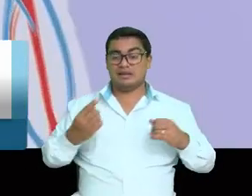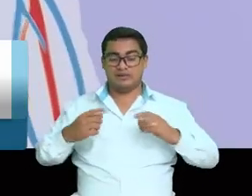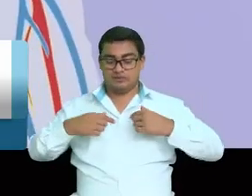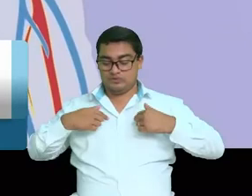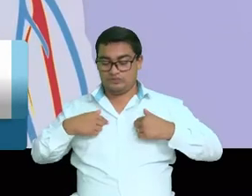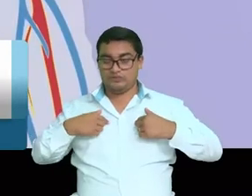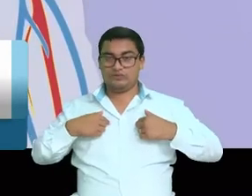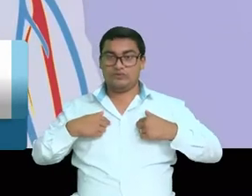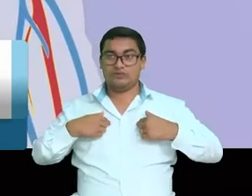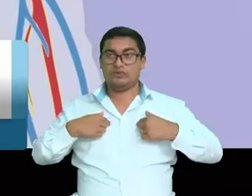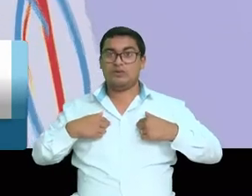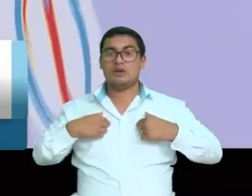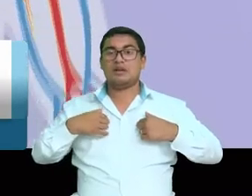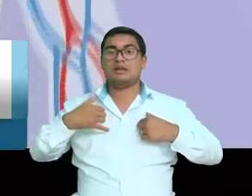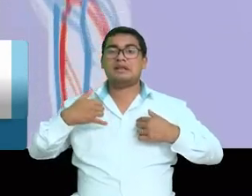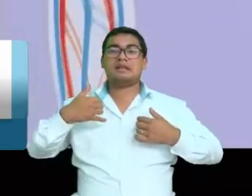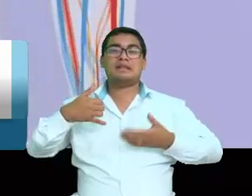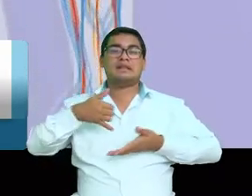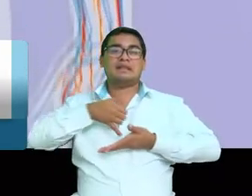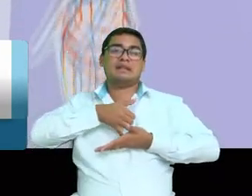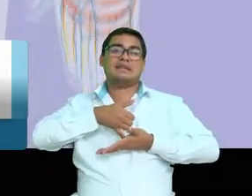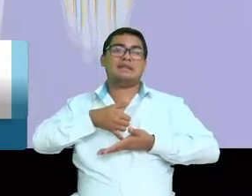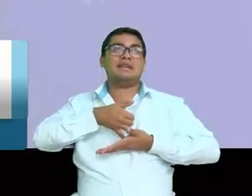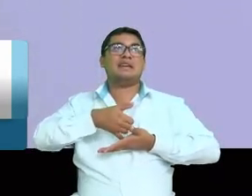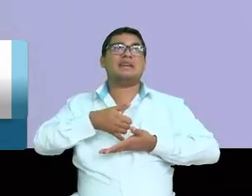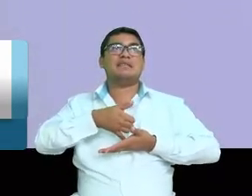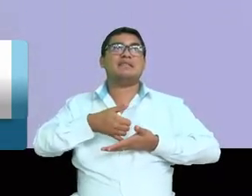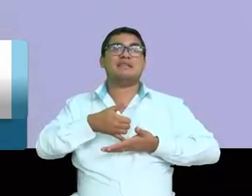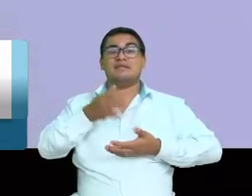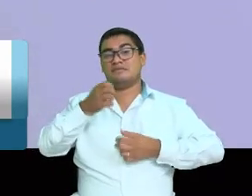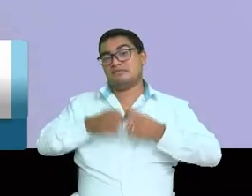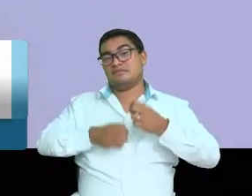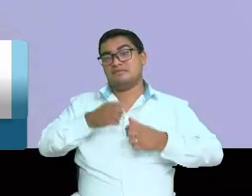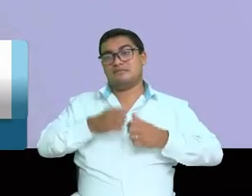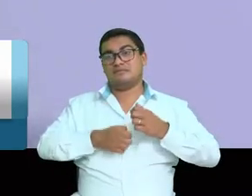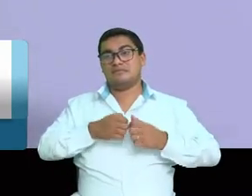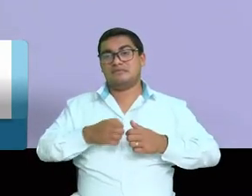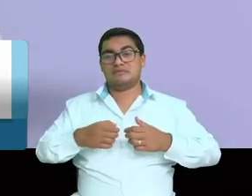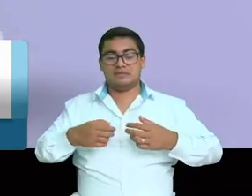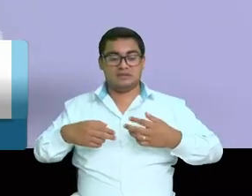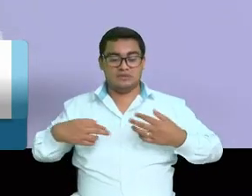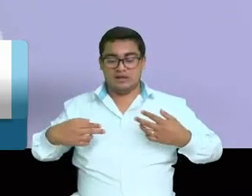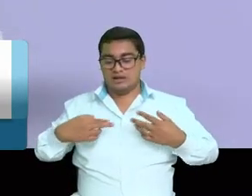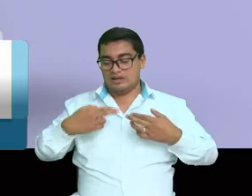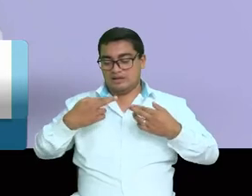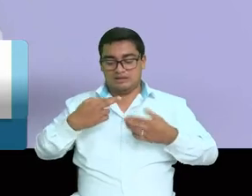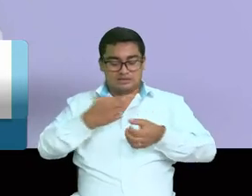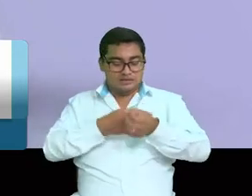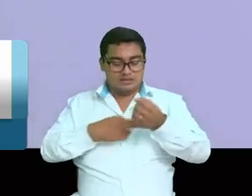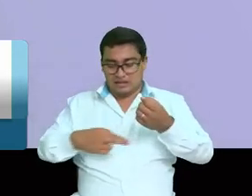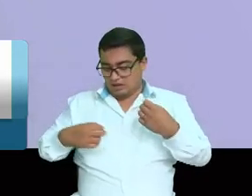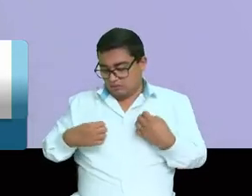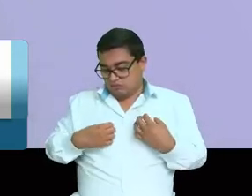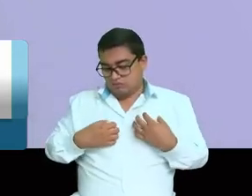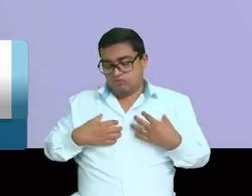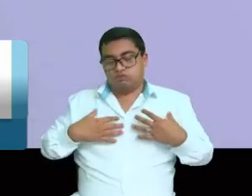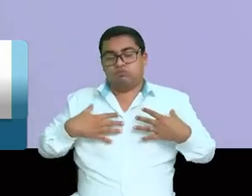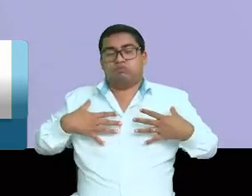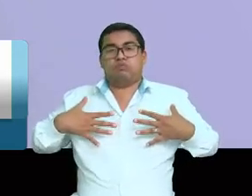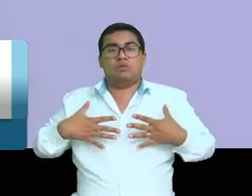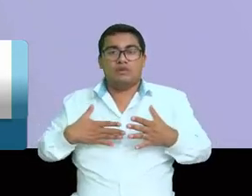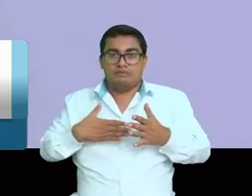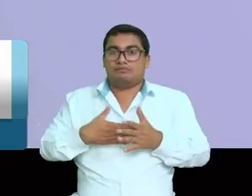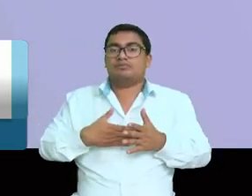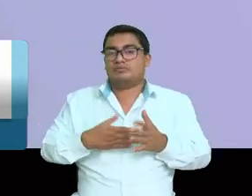tener pérdida de su fuerza, entonces ahí sí va a tener problemas, ¿no? Porque la sangre no le va a llegar suficiente sangre a los